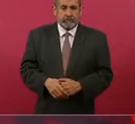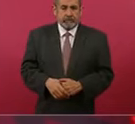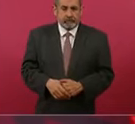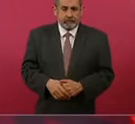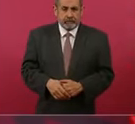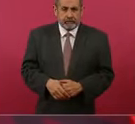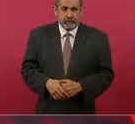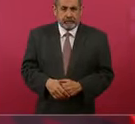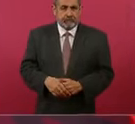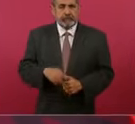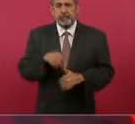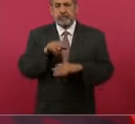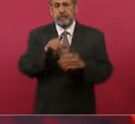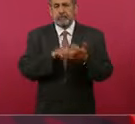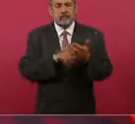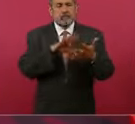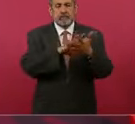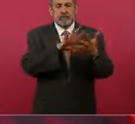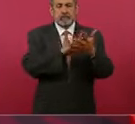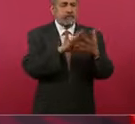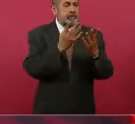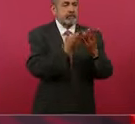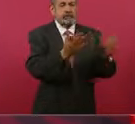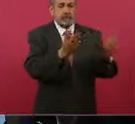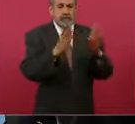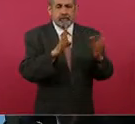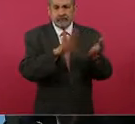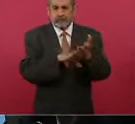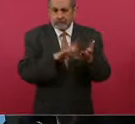Lo de los reclusorios,